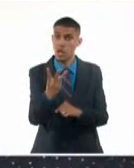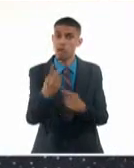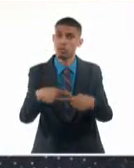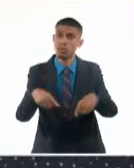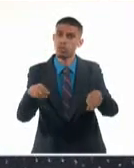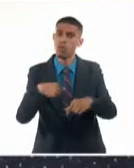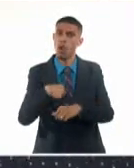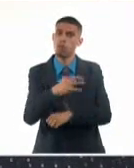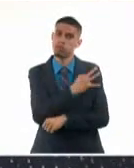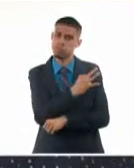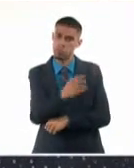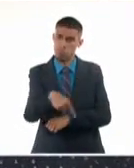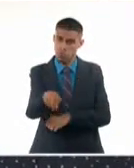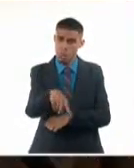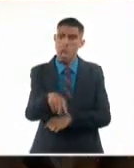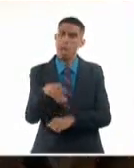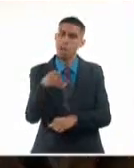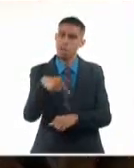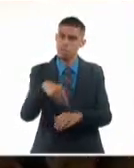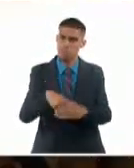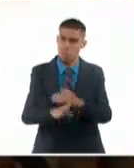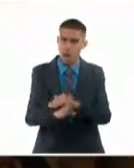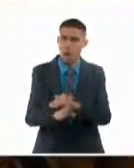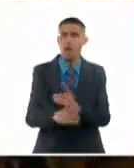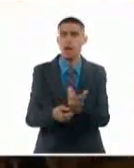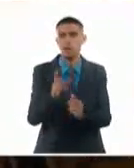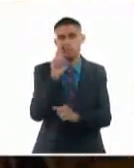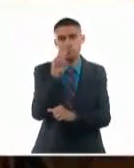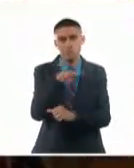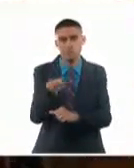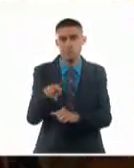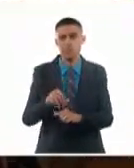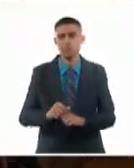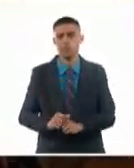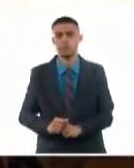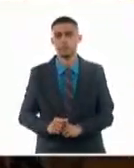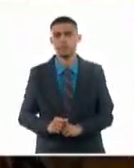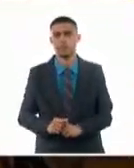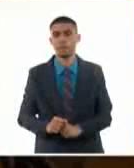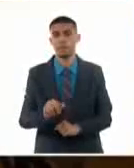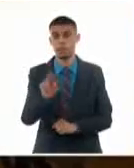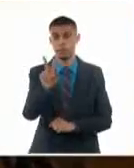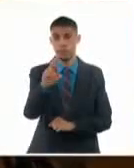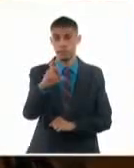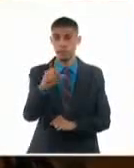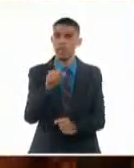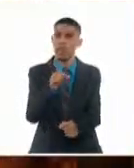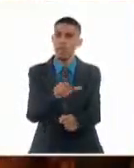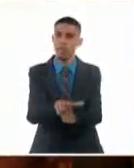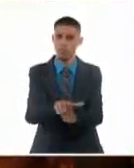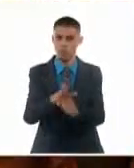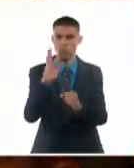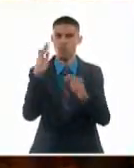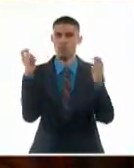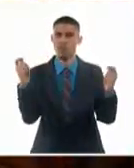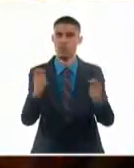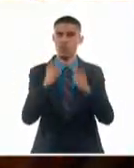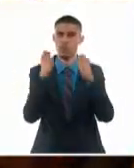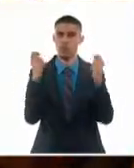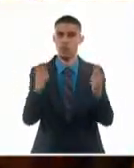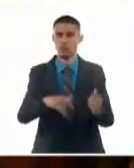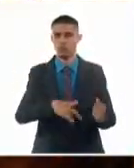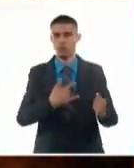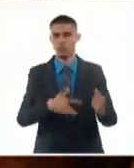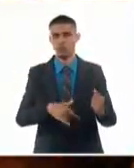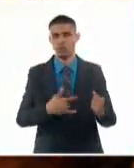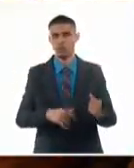público que venga, que se acerque a la Luna Naranja y que lo disfrute. En Santa Clara comenzó Longina, el Festival de la Trova